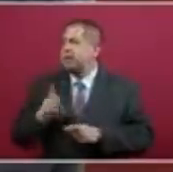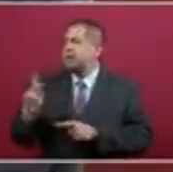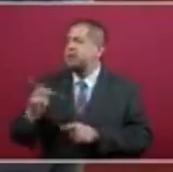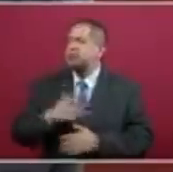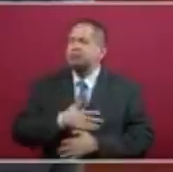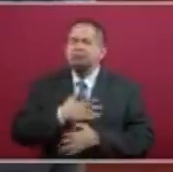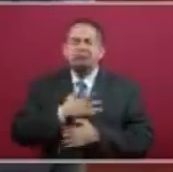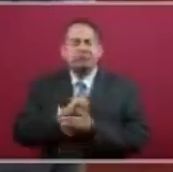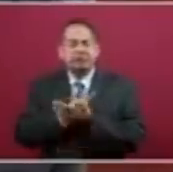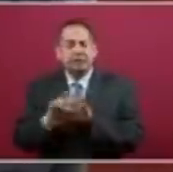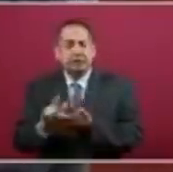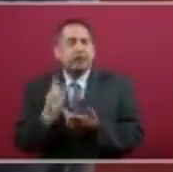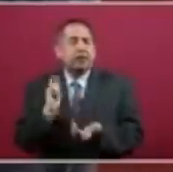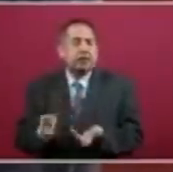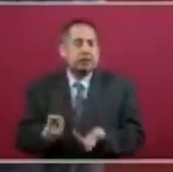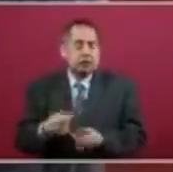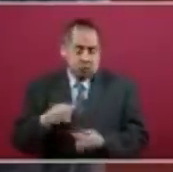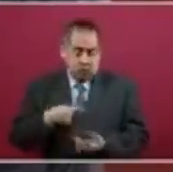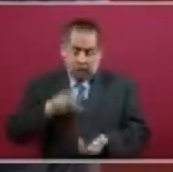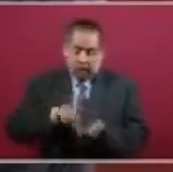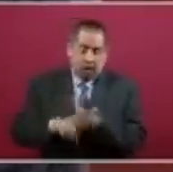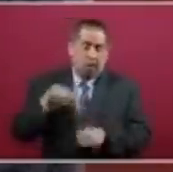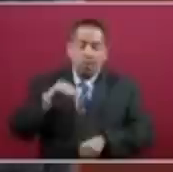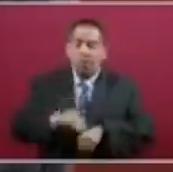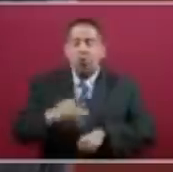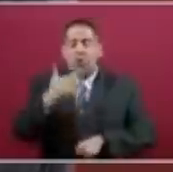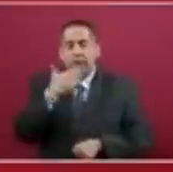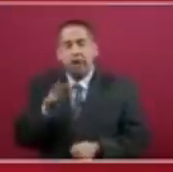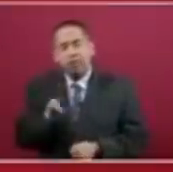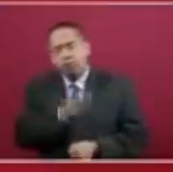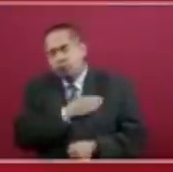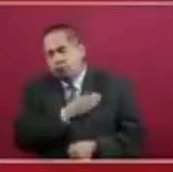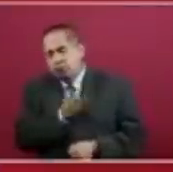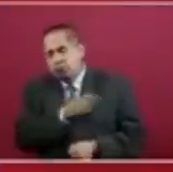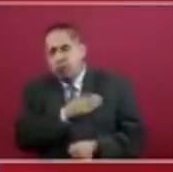Y solo siendo buenos podemos ser felices.